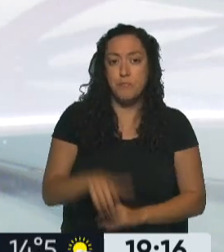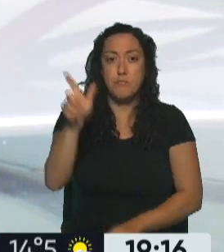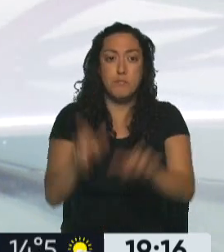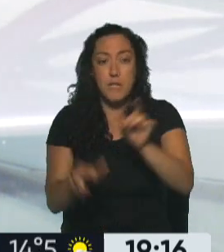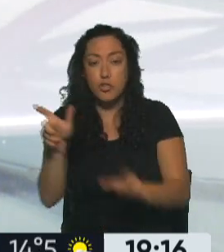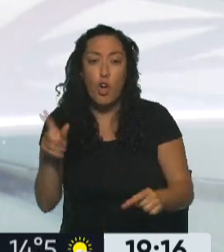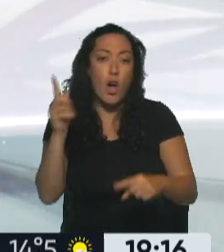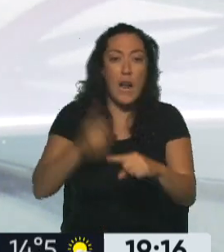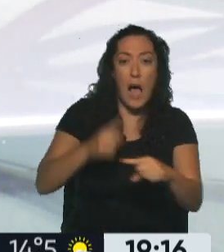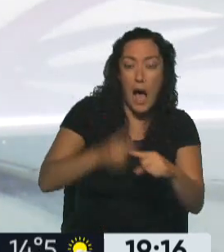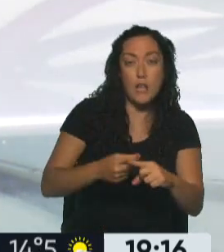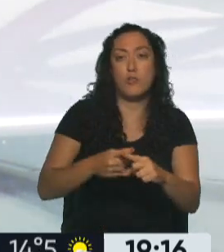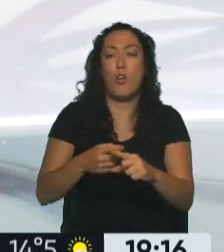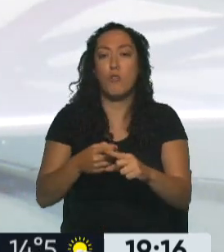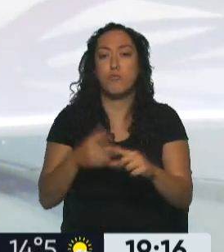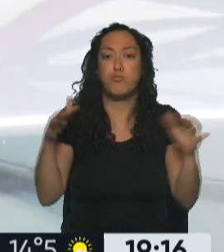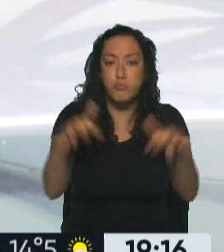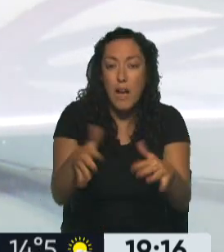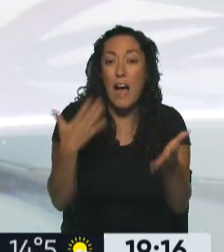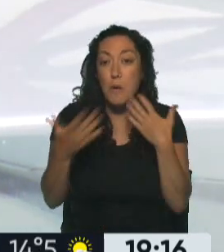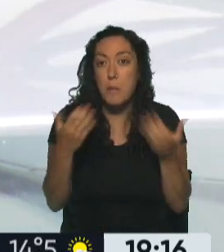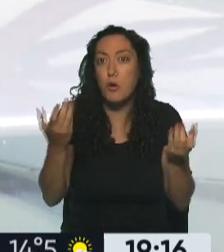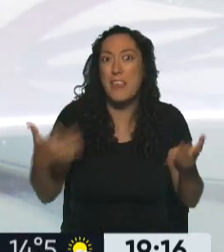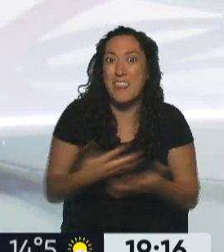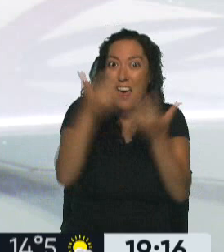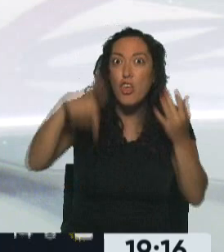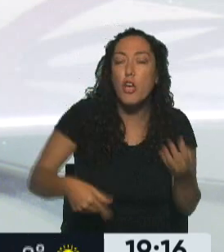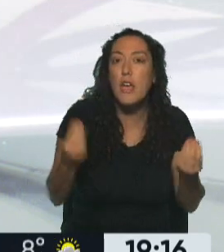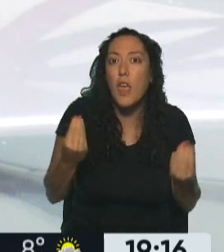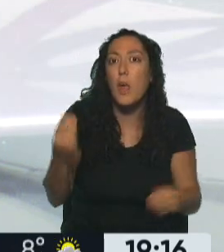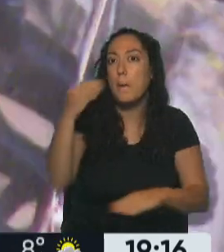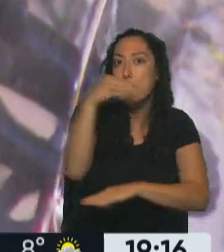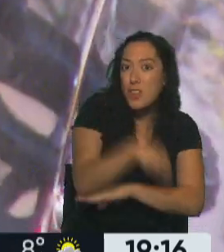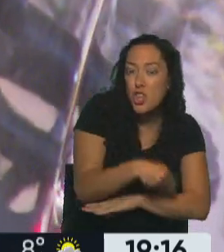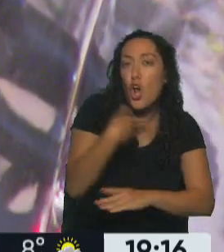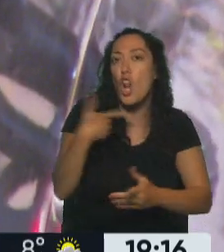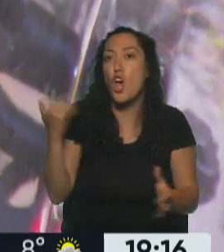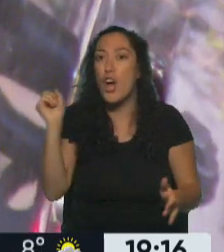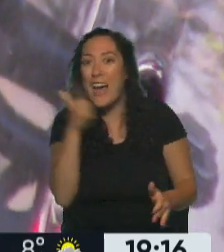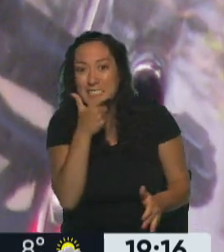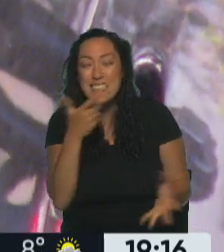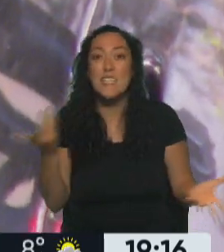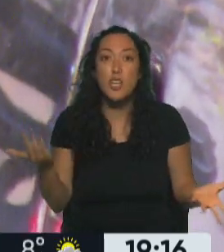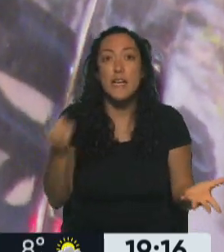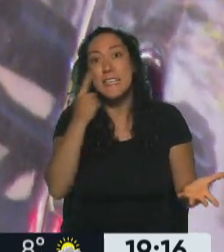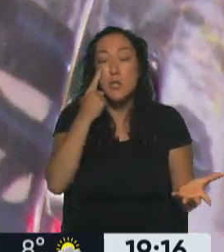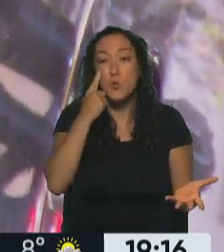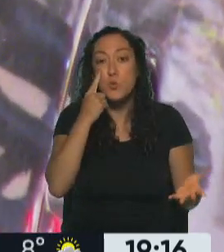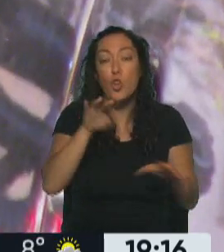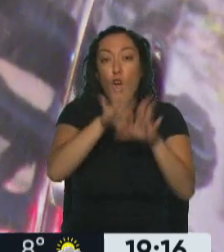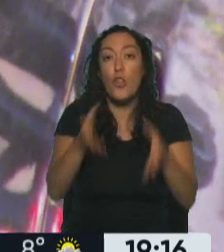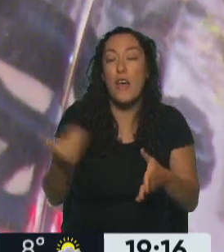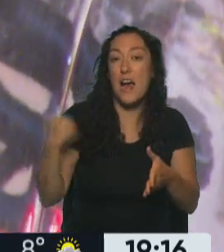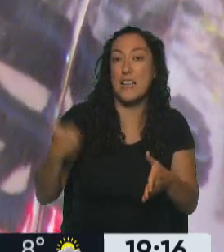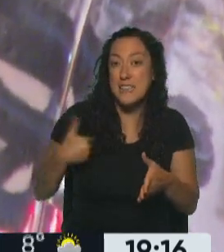los actos, porque hoy es el Día del Petróleo y del Gas y se había organizado una celebración del Instituto Argentino del Petróleo y el Gas en